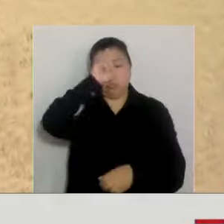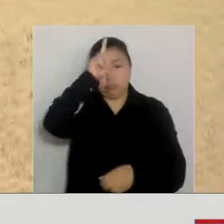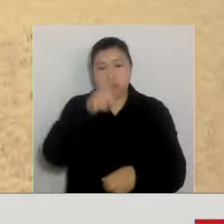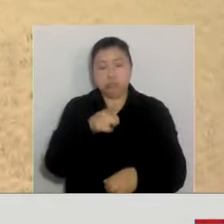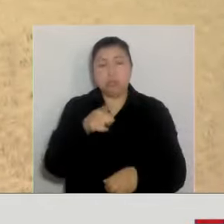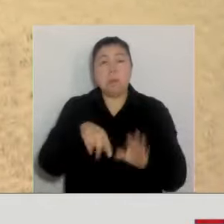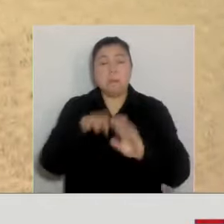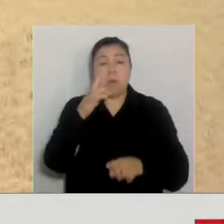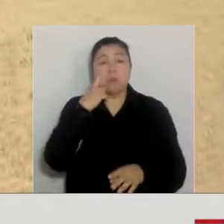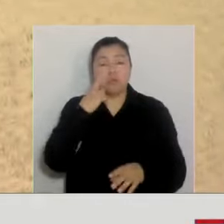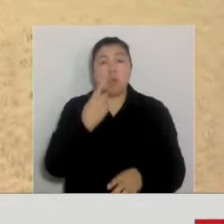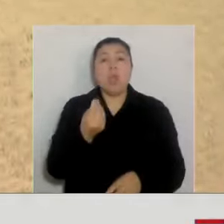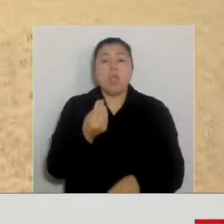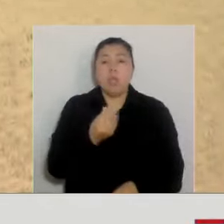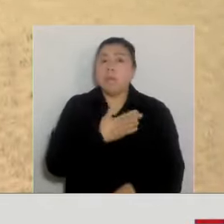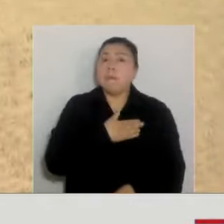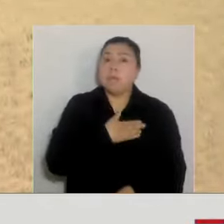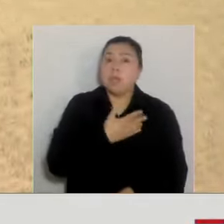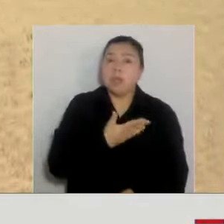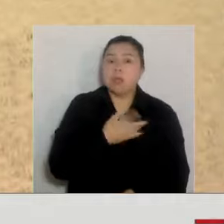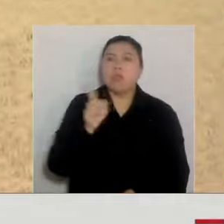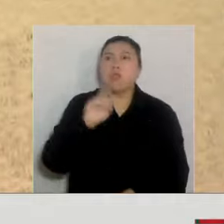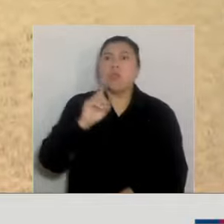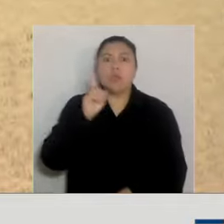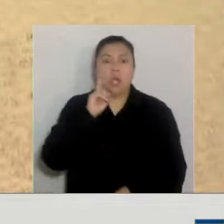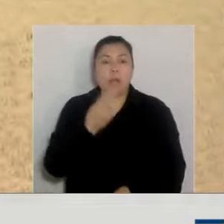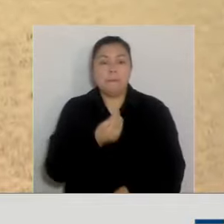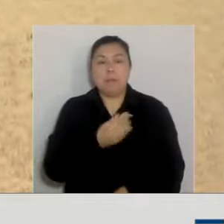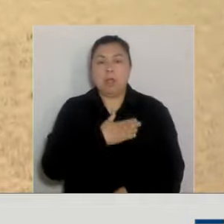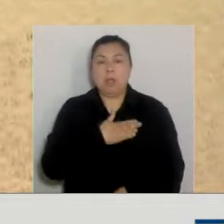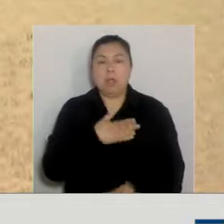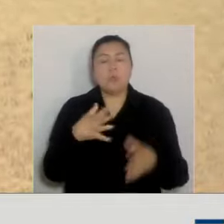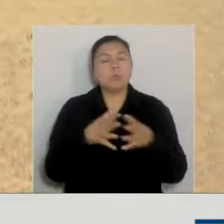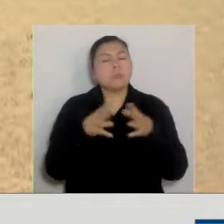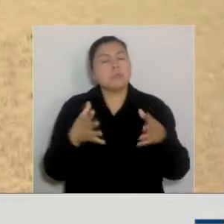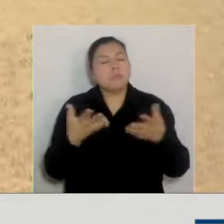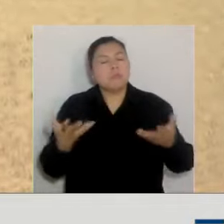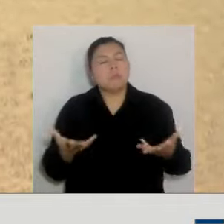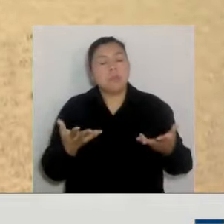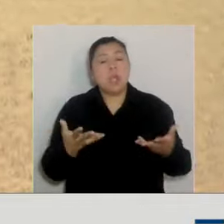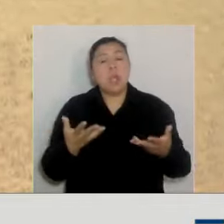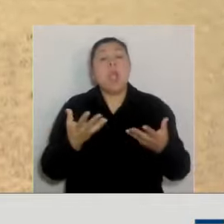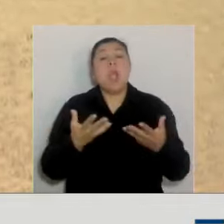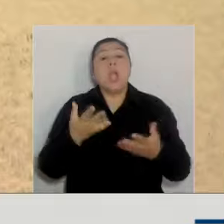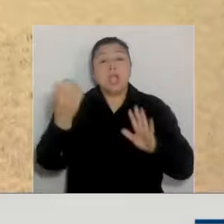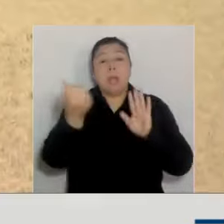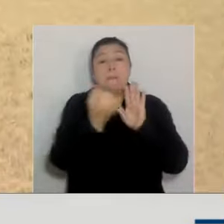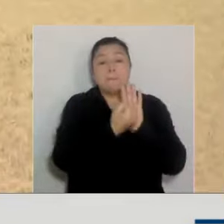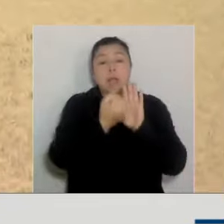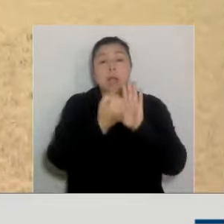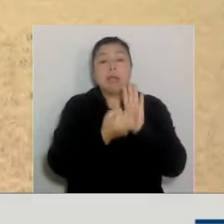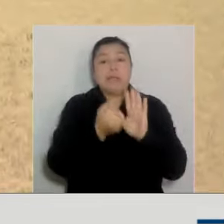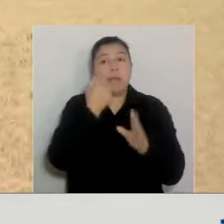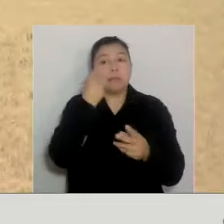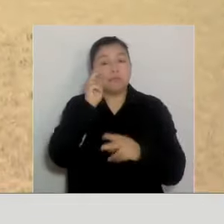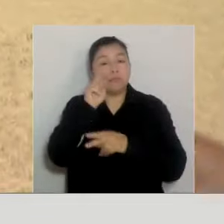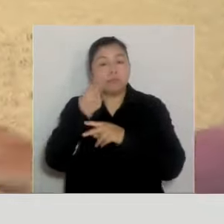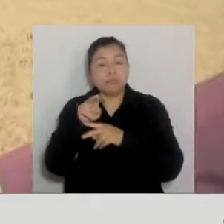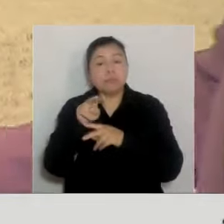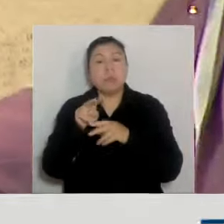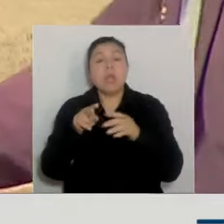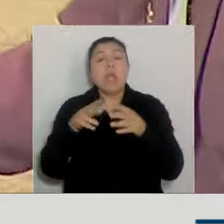miedo no tengan miedo es tanto así que muchas marcas hoy día se han dado cuenta que este consumo que